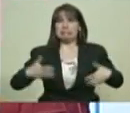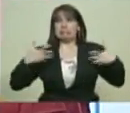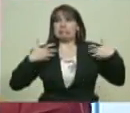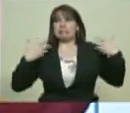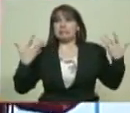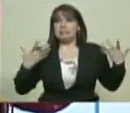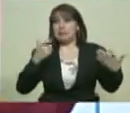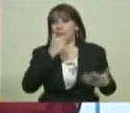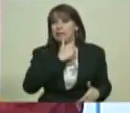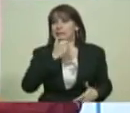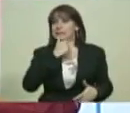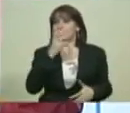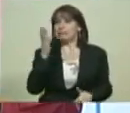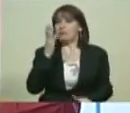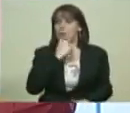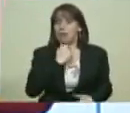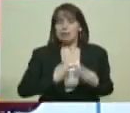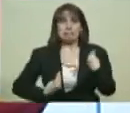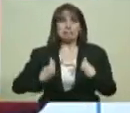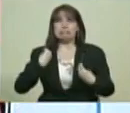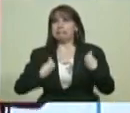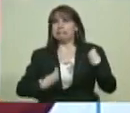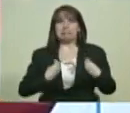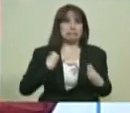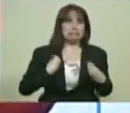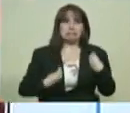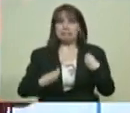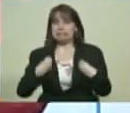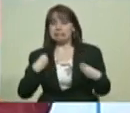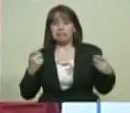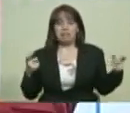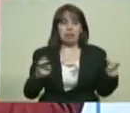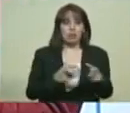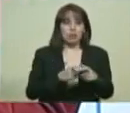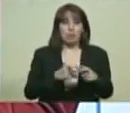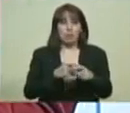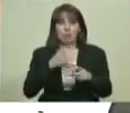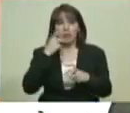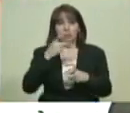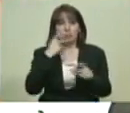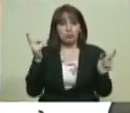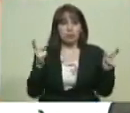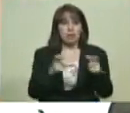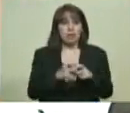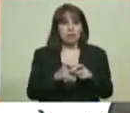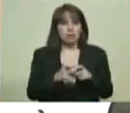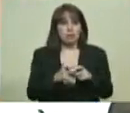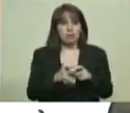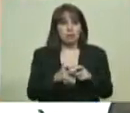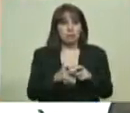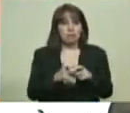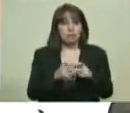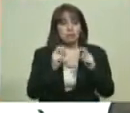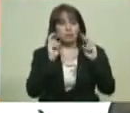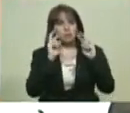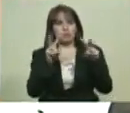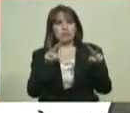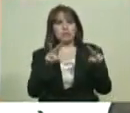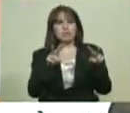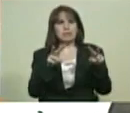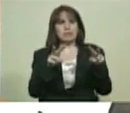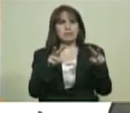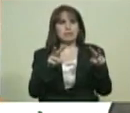locura y de desesperación que está esa minoría hoy por hoy. Cuando ven que